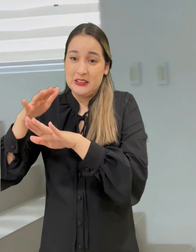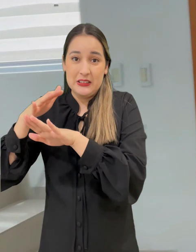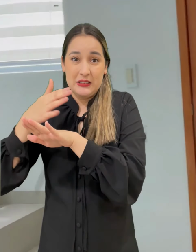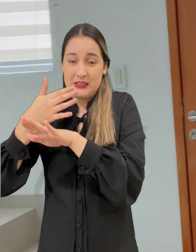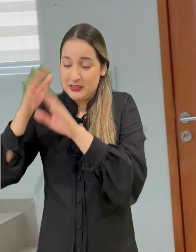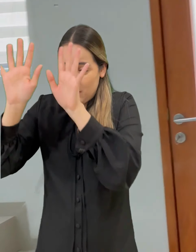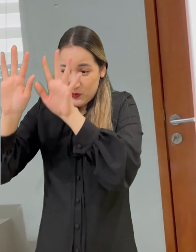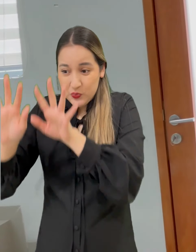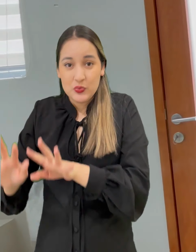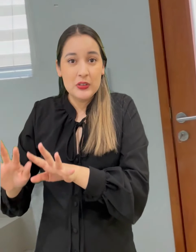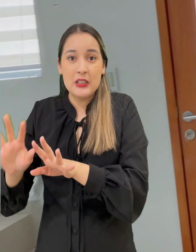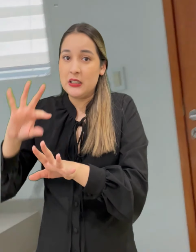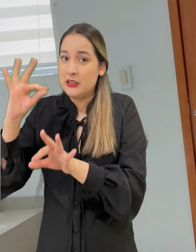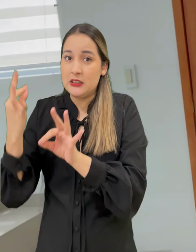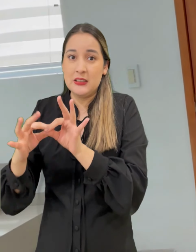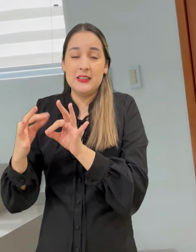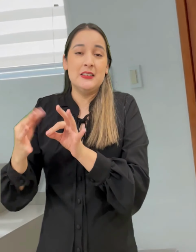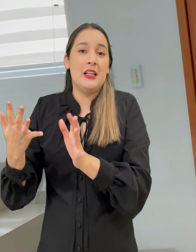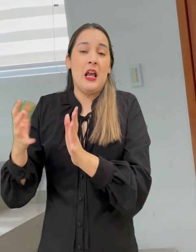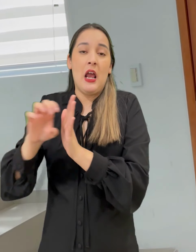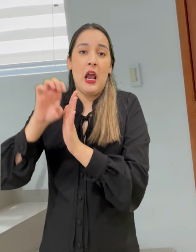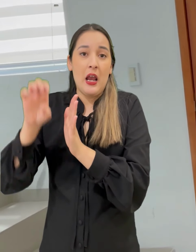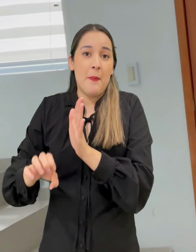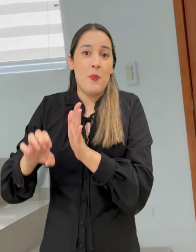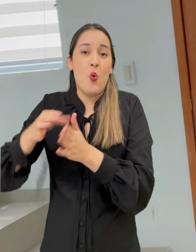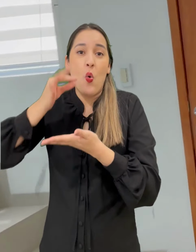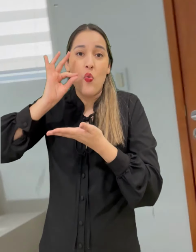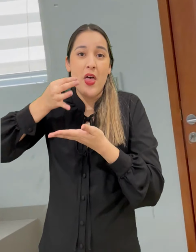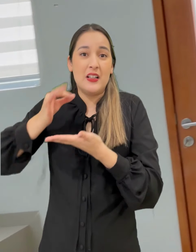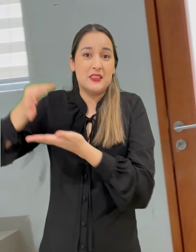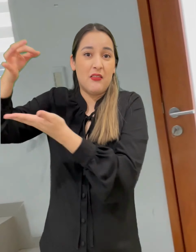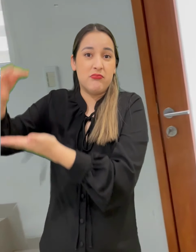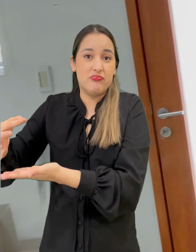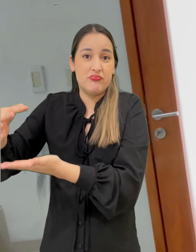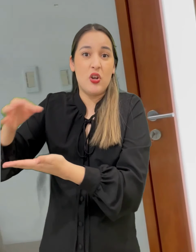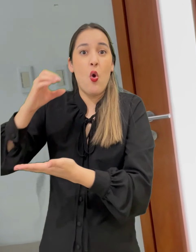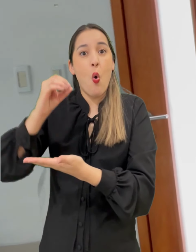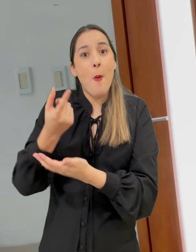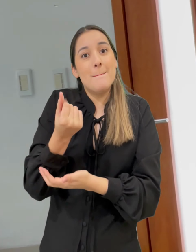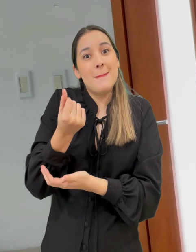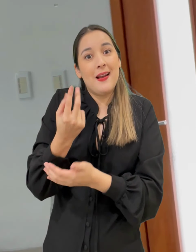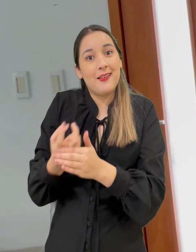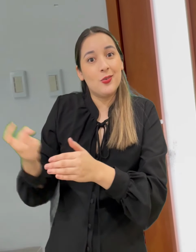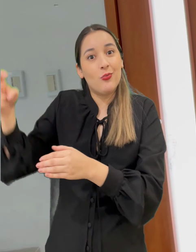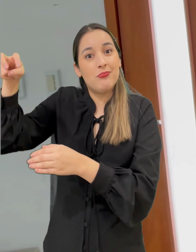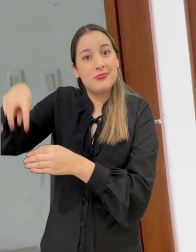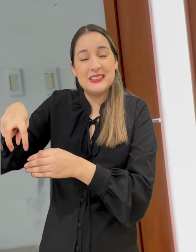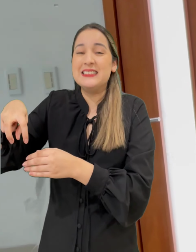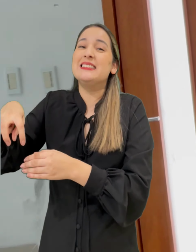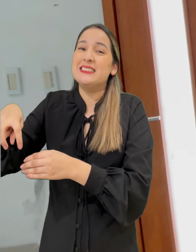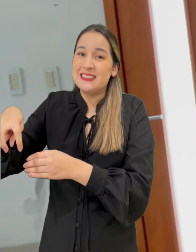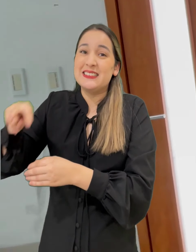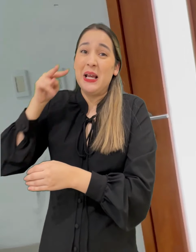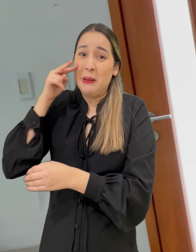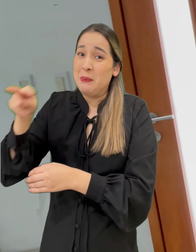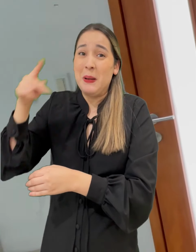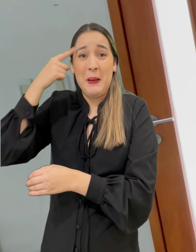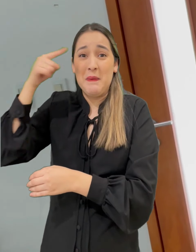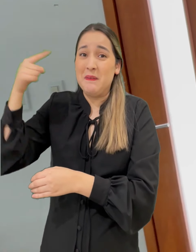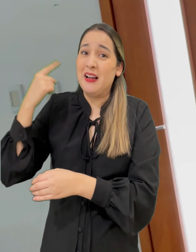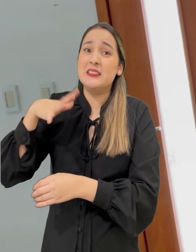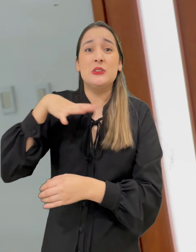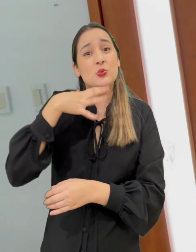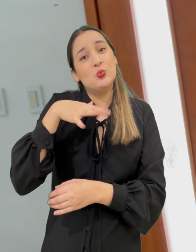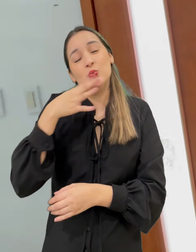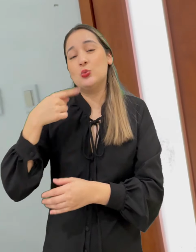caso de que ya hubiera suciedad de que la taza de la mano sucia o perrito se subieran pues si se iba a estar notando siempre y